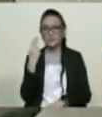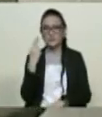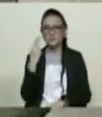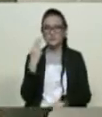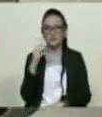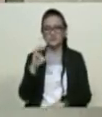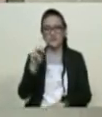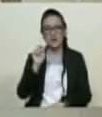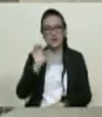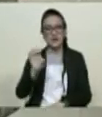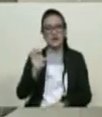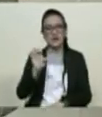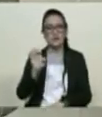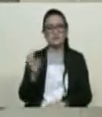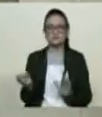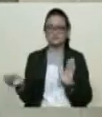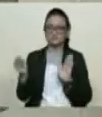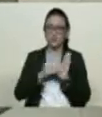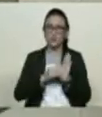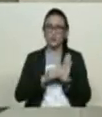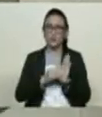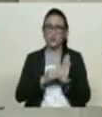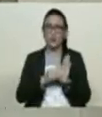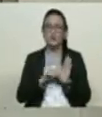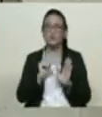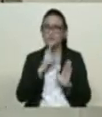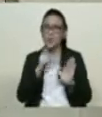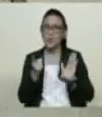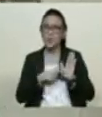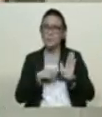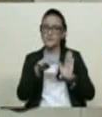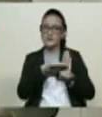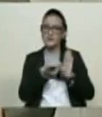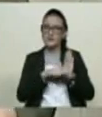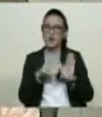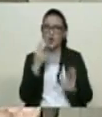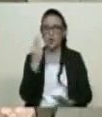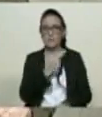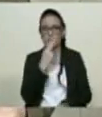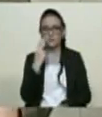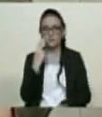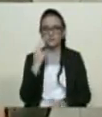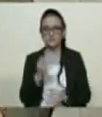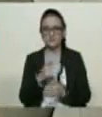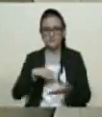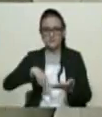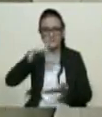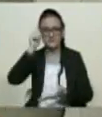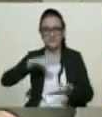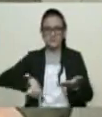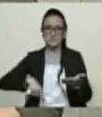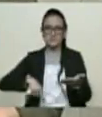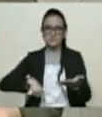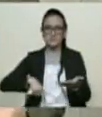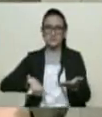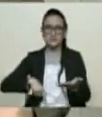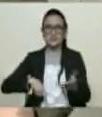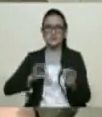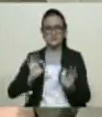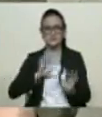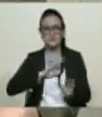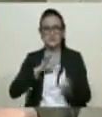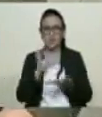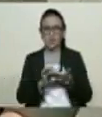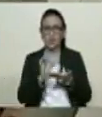Nacional Electoral de incorporar y de cumplir con ese compromiso firmado en ese